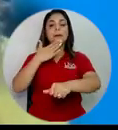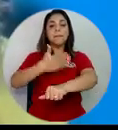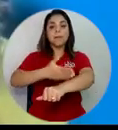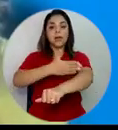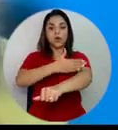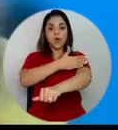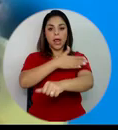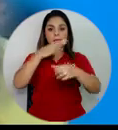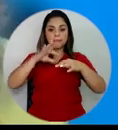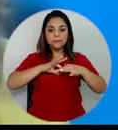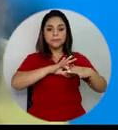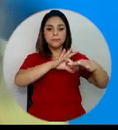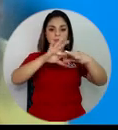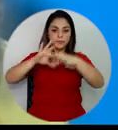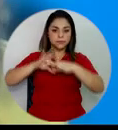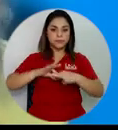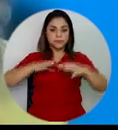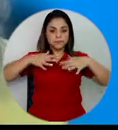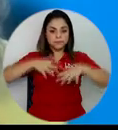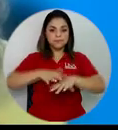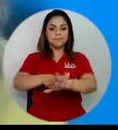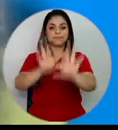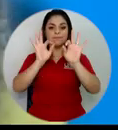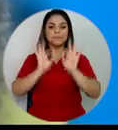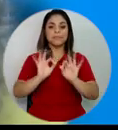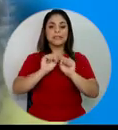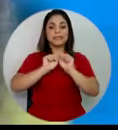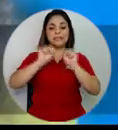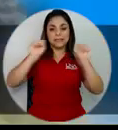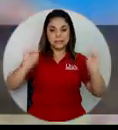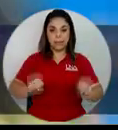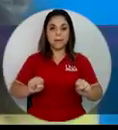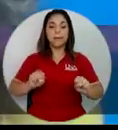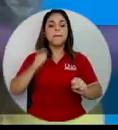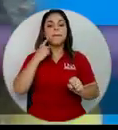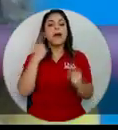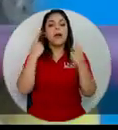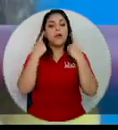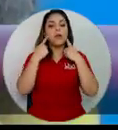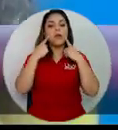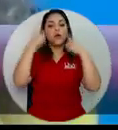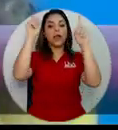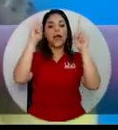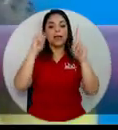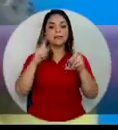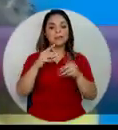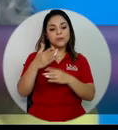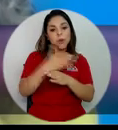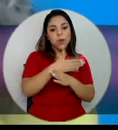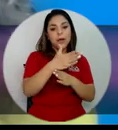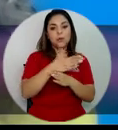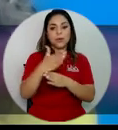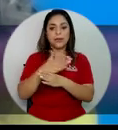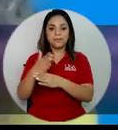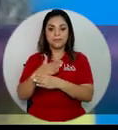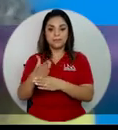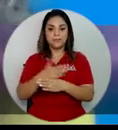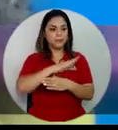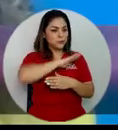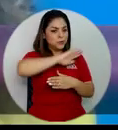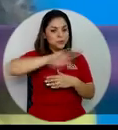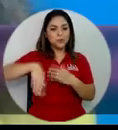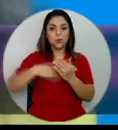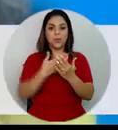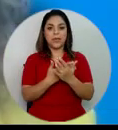la articulación con visión de sistema, con el fin precisamente de garantizar la colaboración y